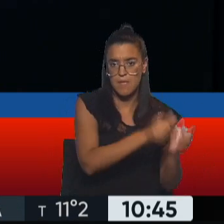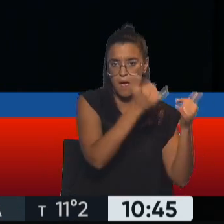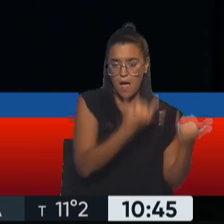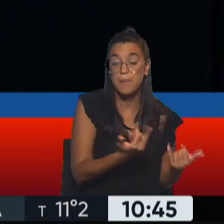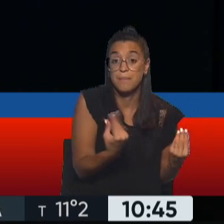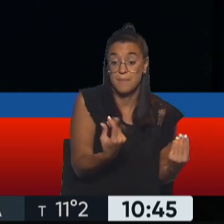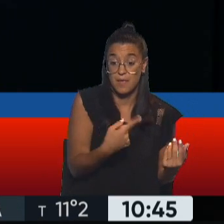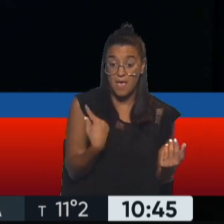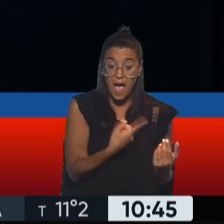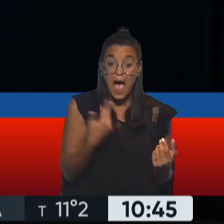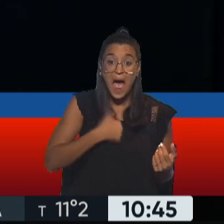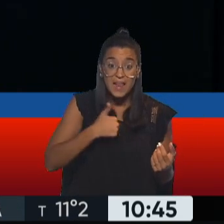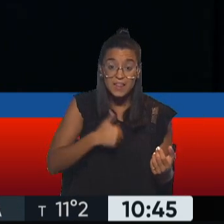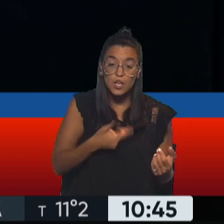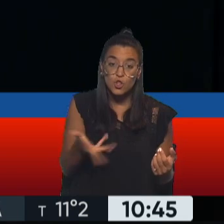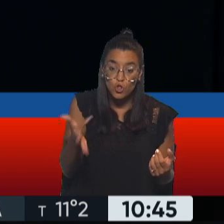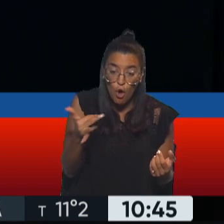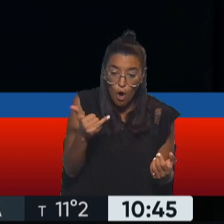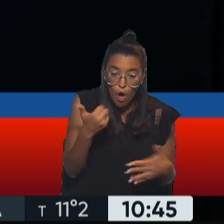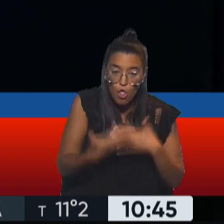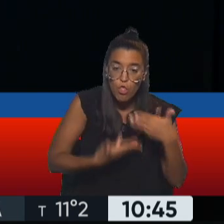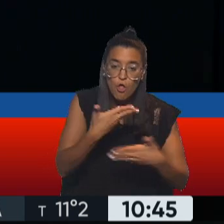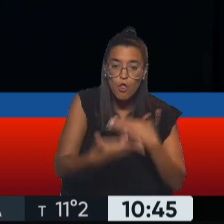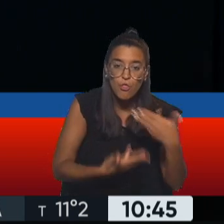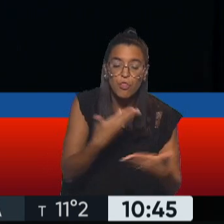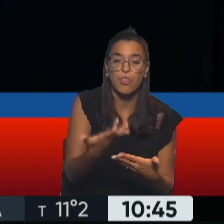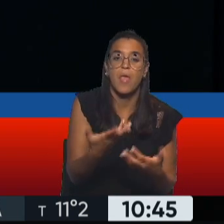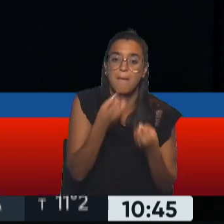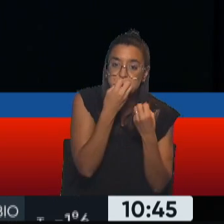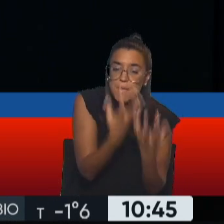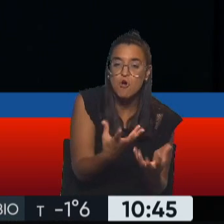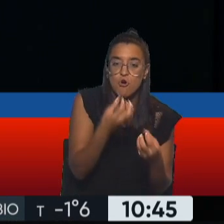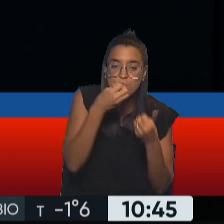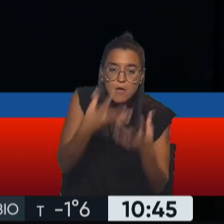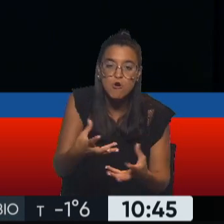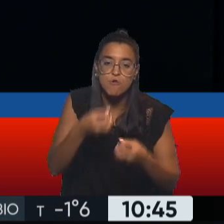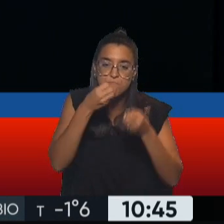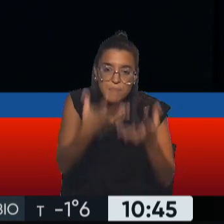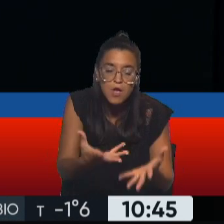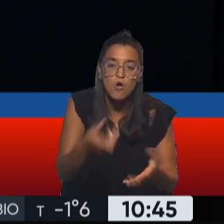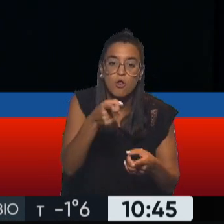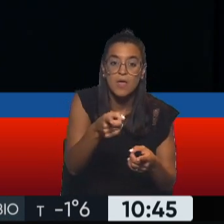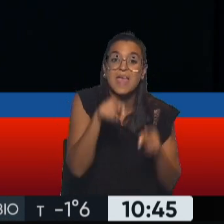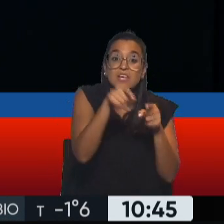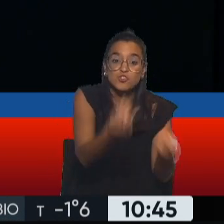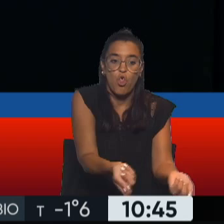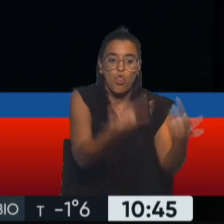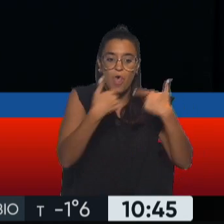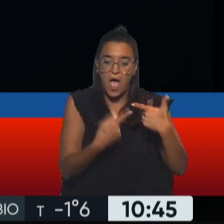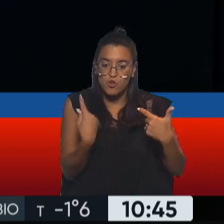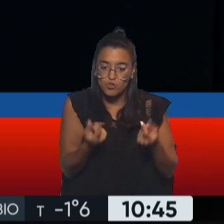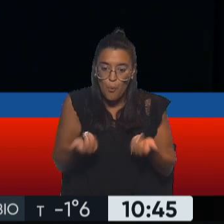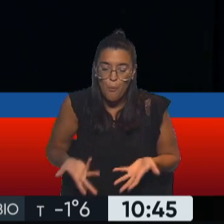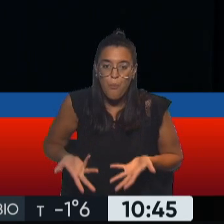para que la Argentina vaya día a día construyendo más ventajas en aquello que nos puede dar más